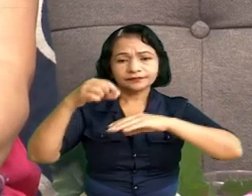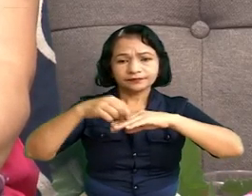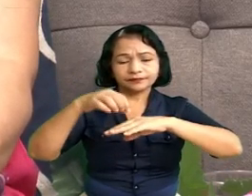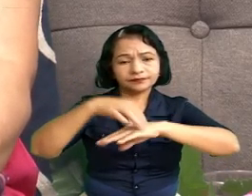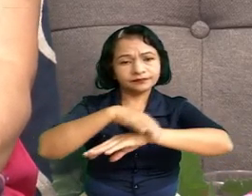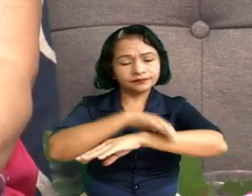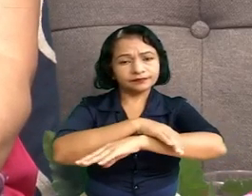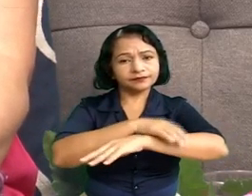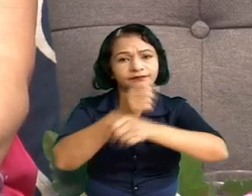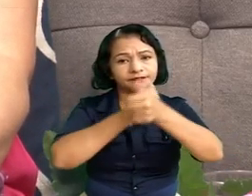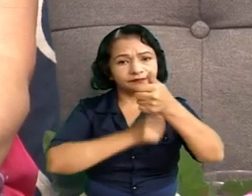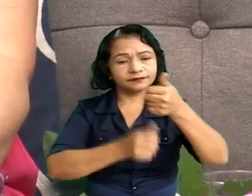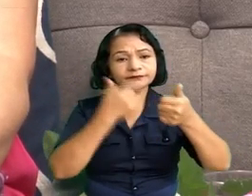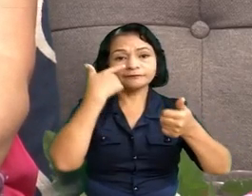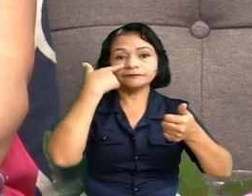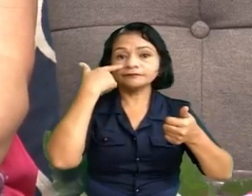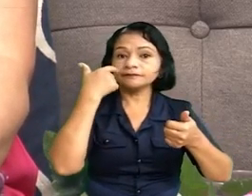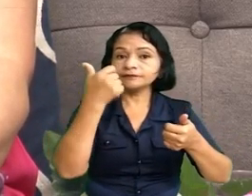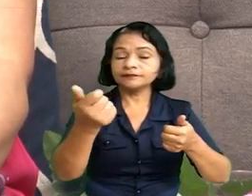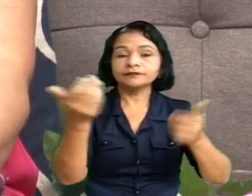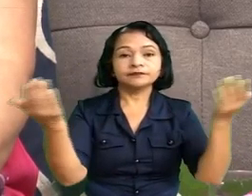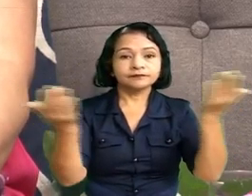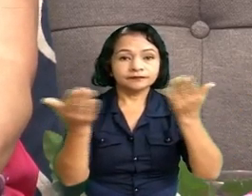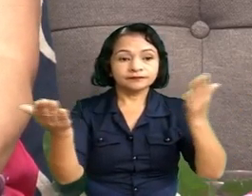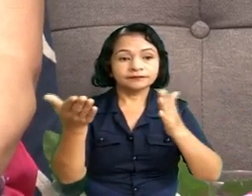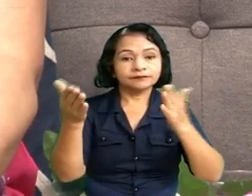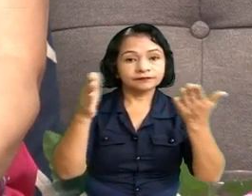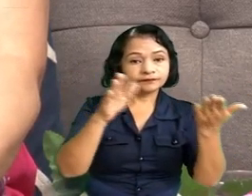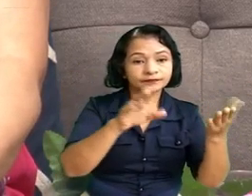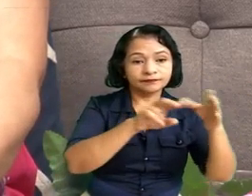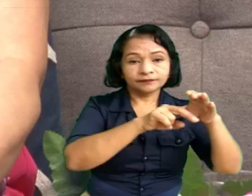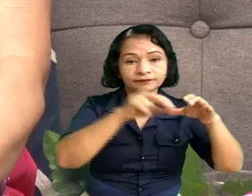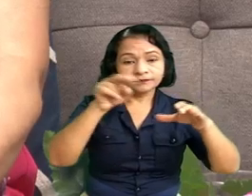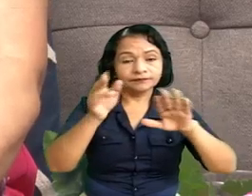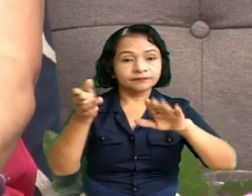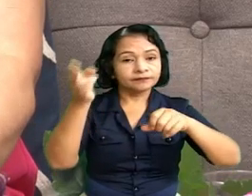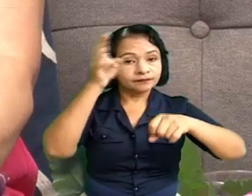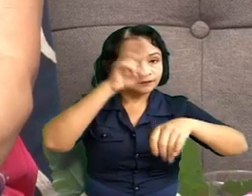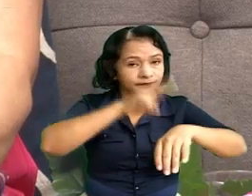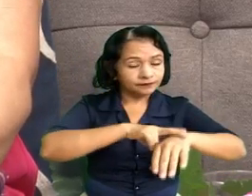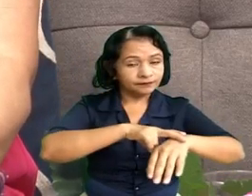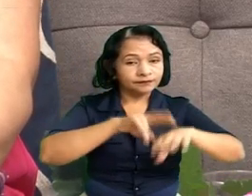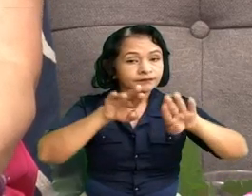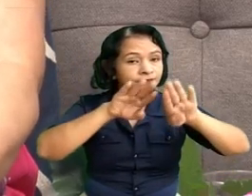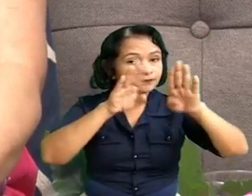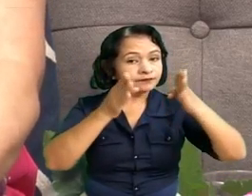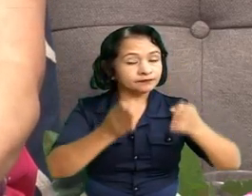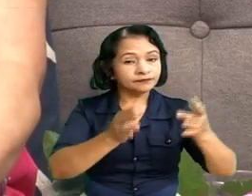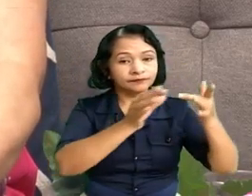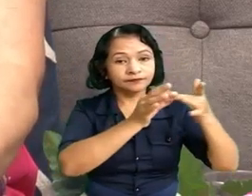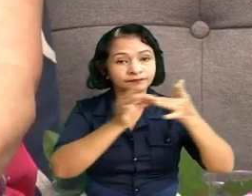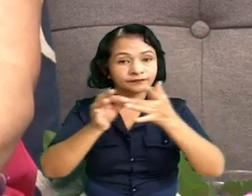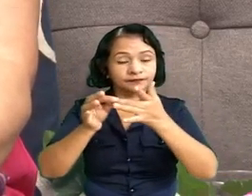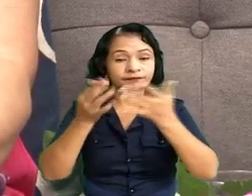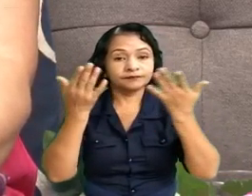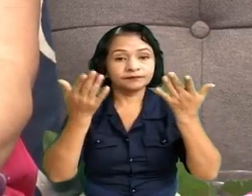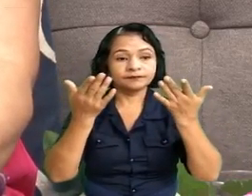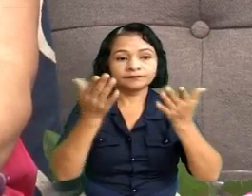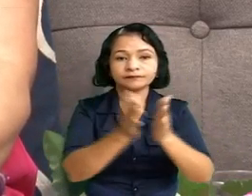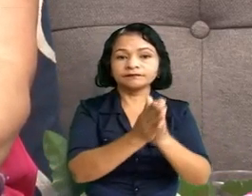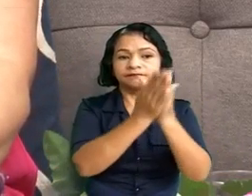reconocer a Blanca Arauz como heroína nacional. Y como tú mismo decías en la introducción, basado en